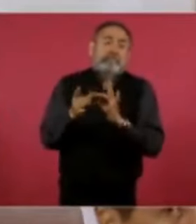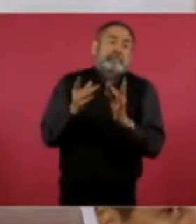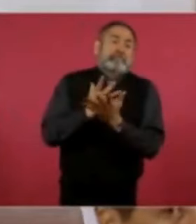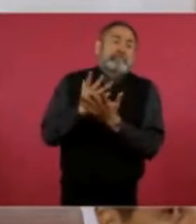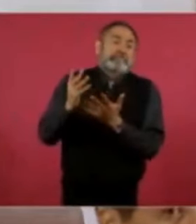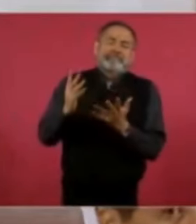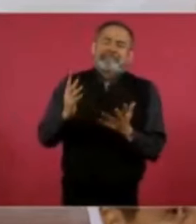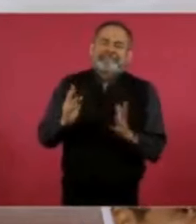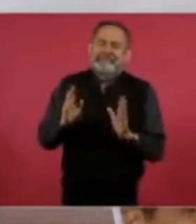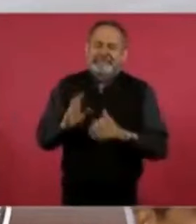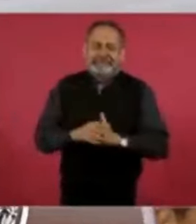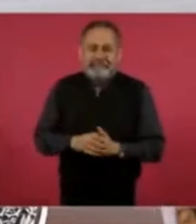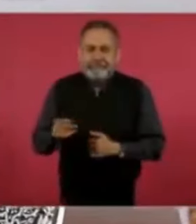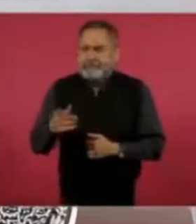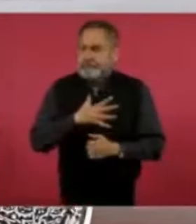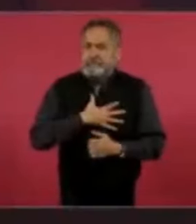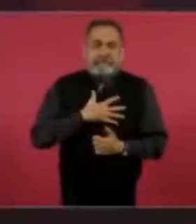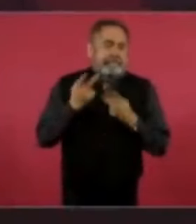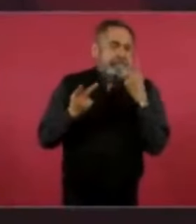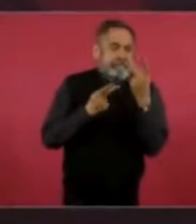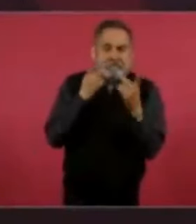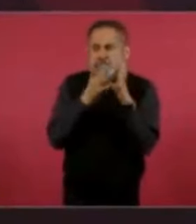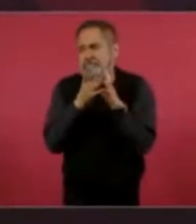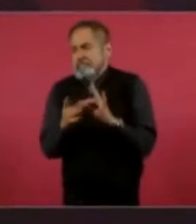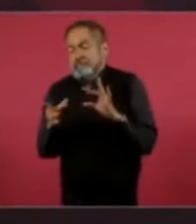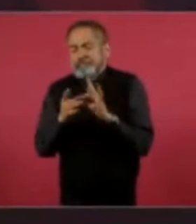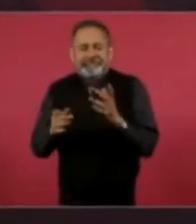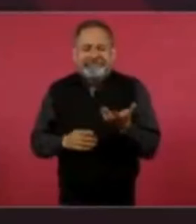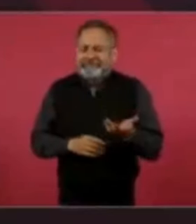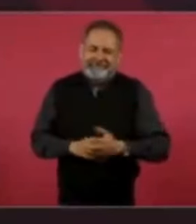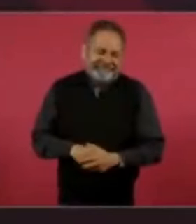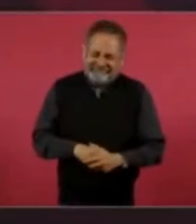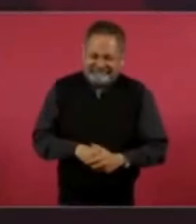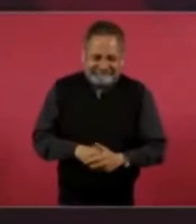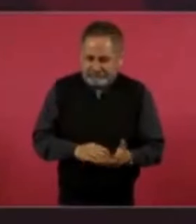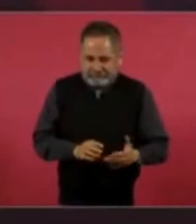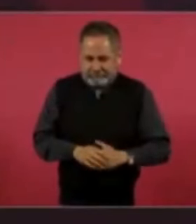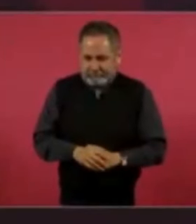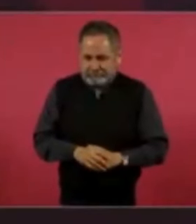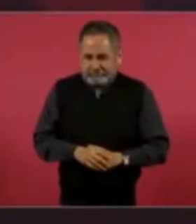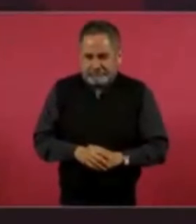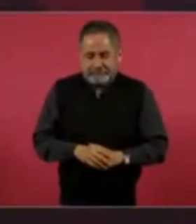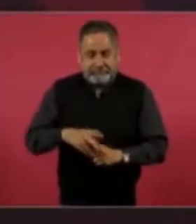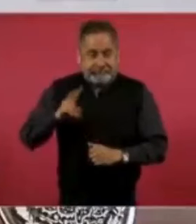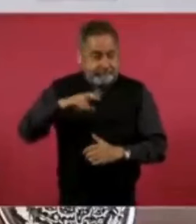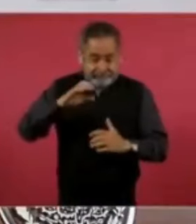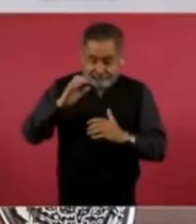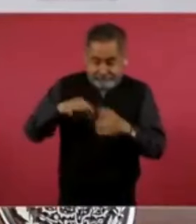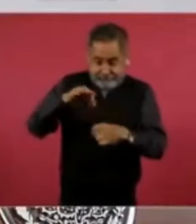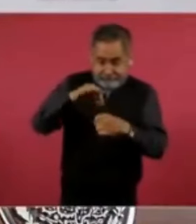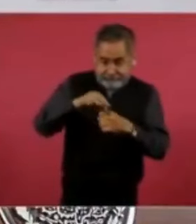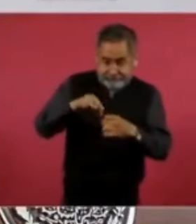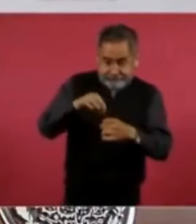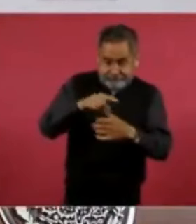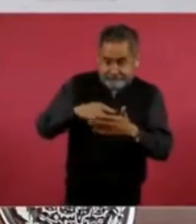costumbre hay mucha pasión sin embargo ya cuando terminan las